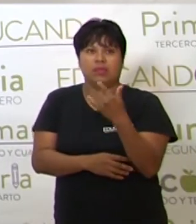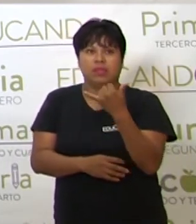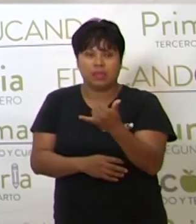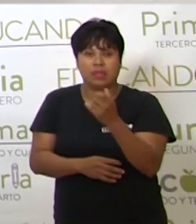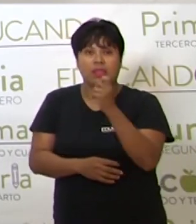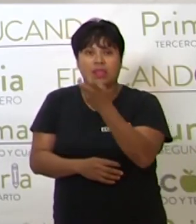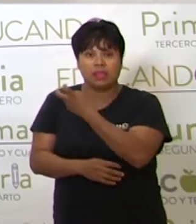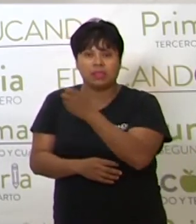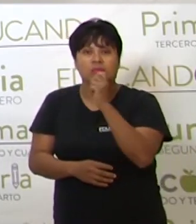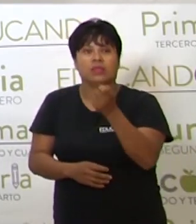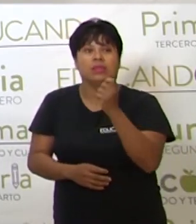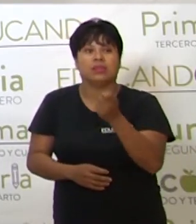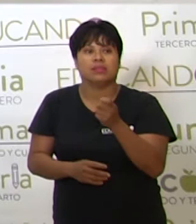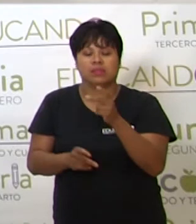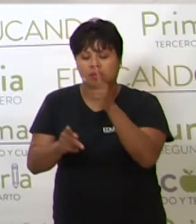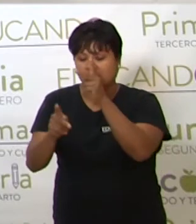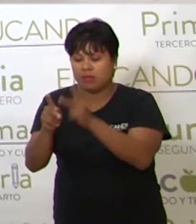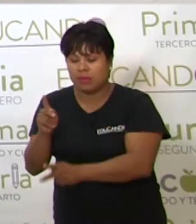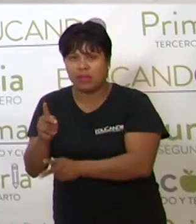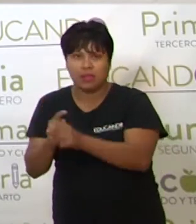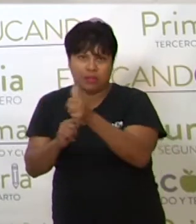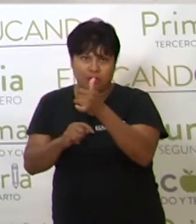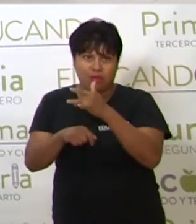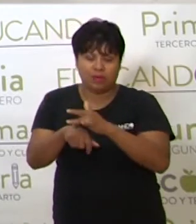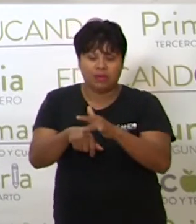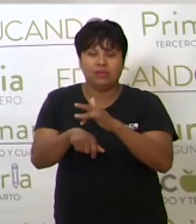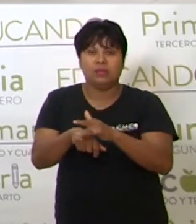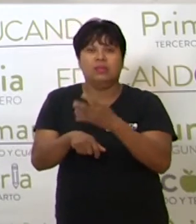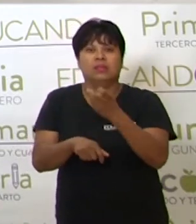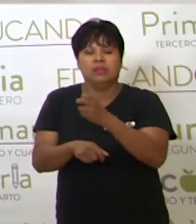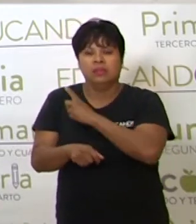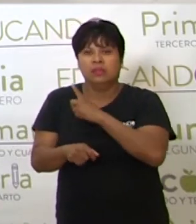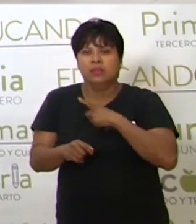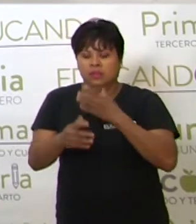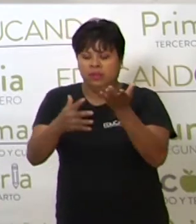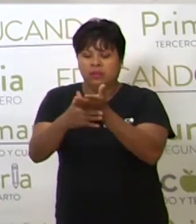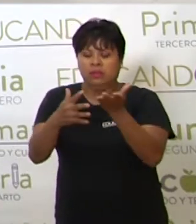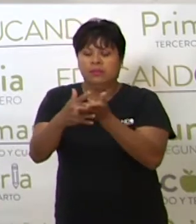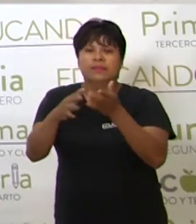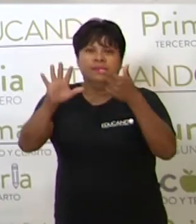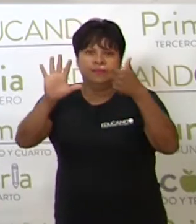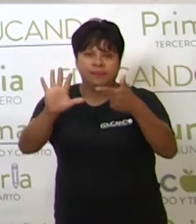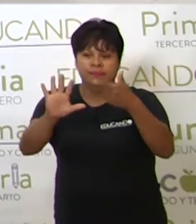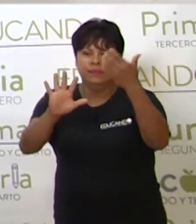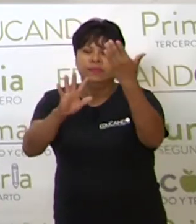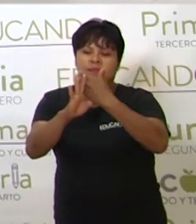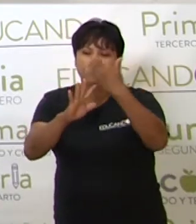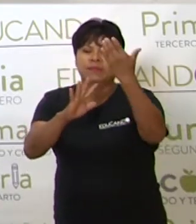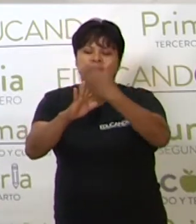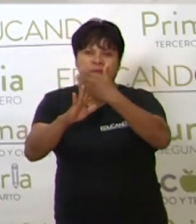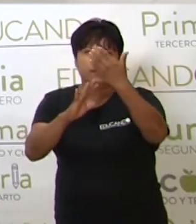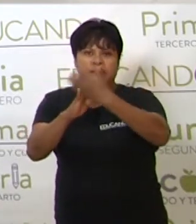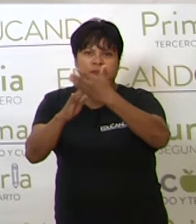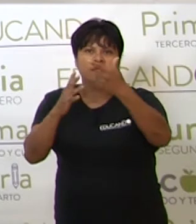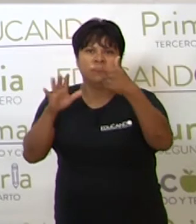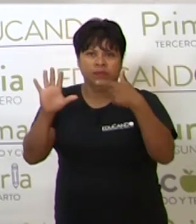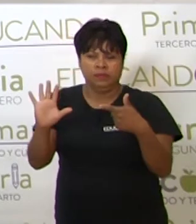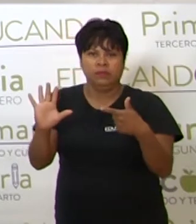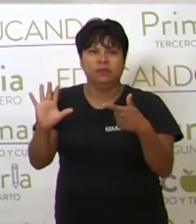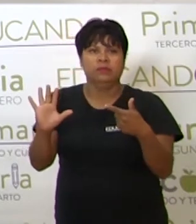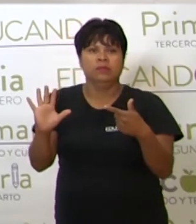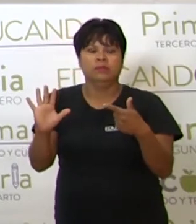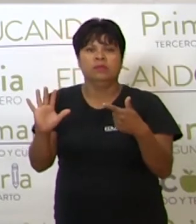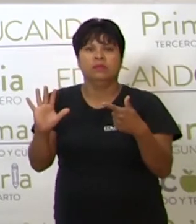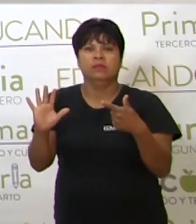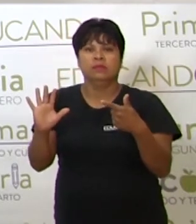una parte de otro queso esto lo tendríamos que vivir en siete partes 1 2 3 4